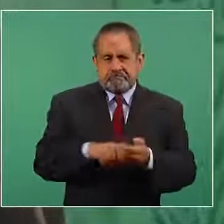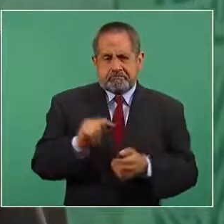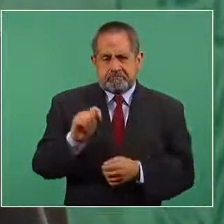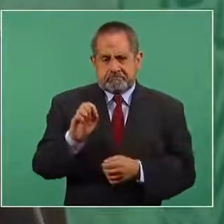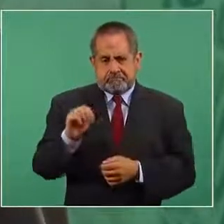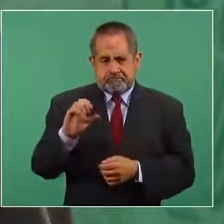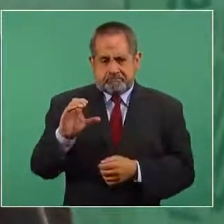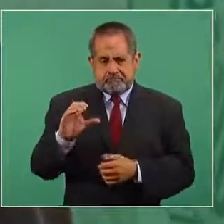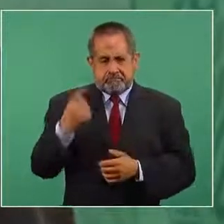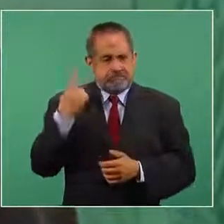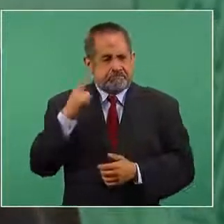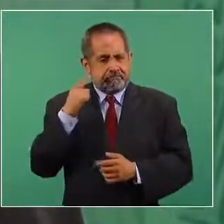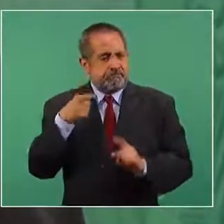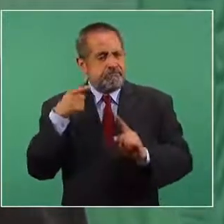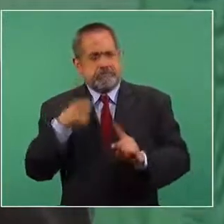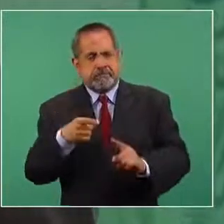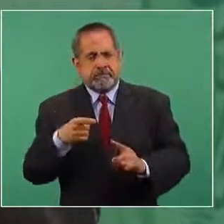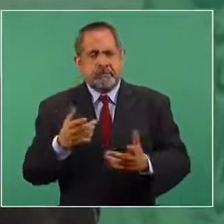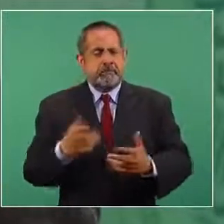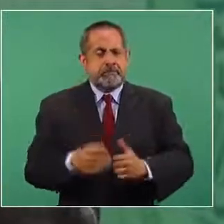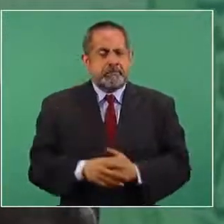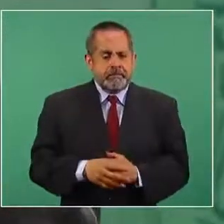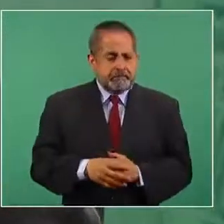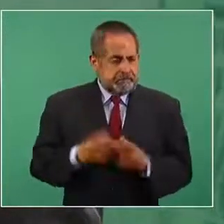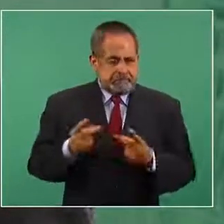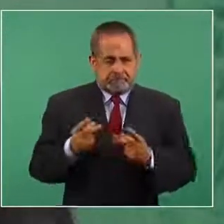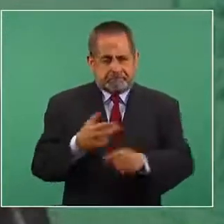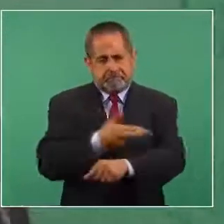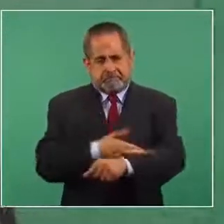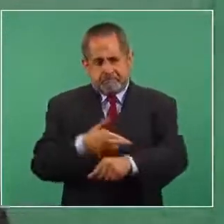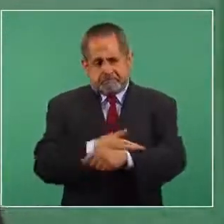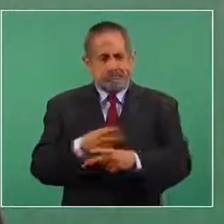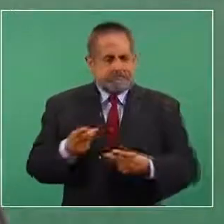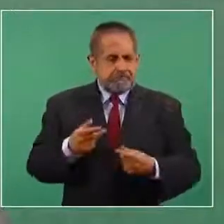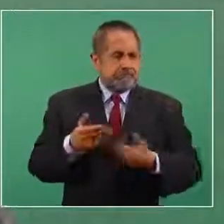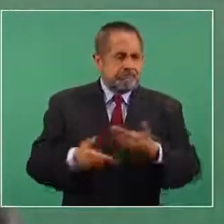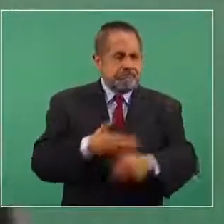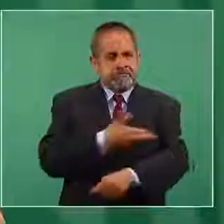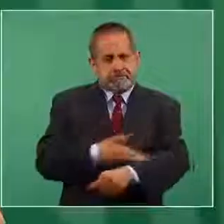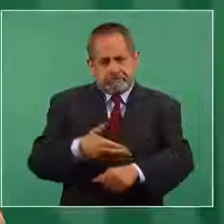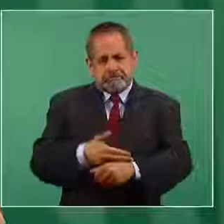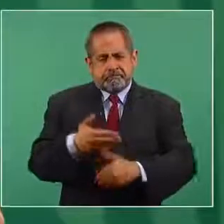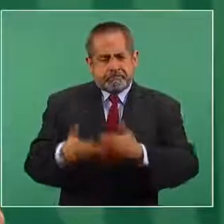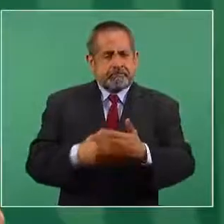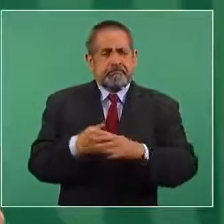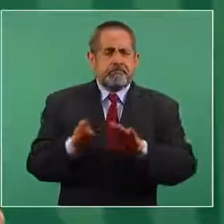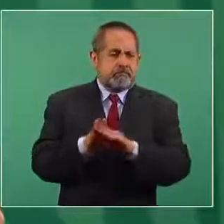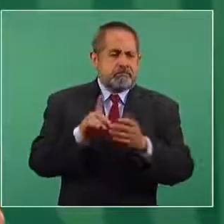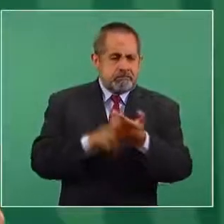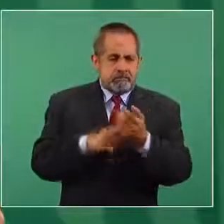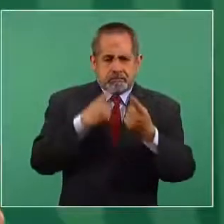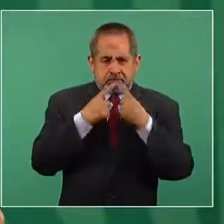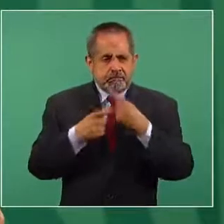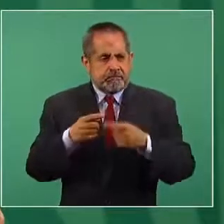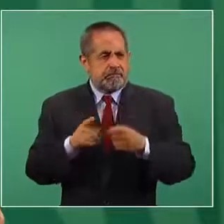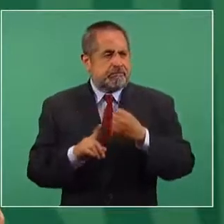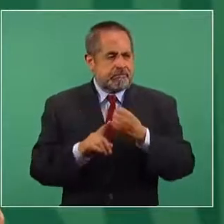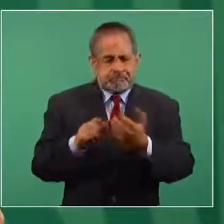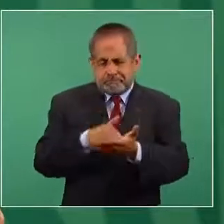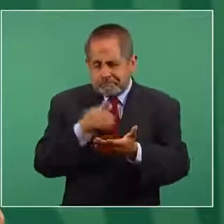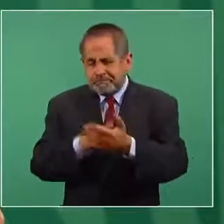con el propósito de agilizar trámites, de evitar